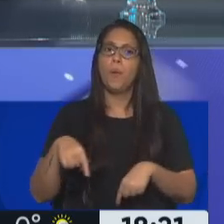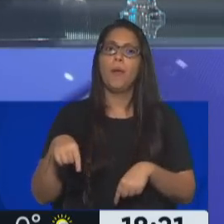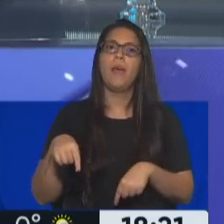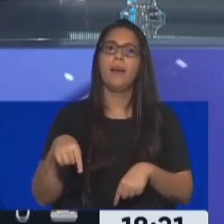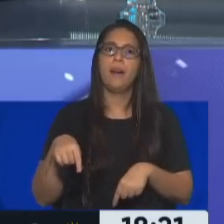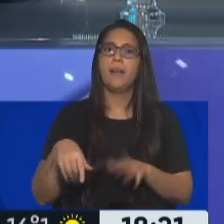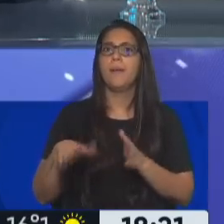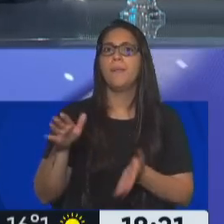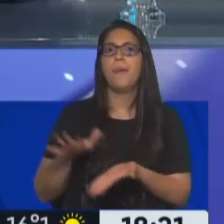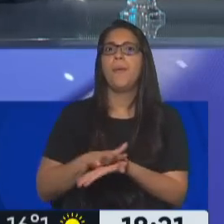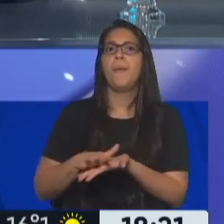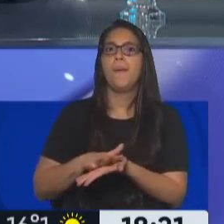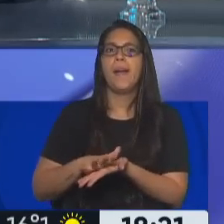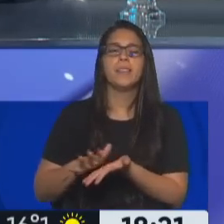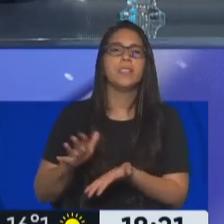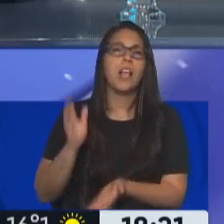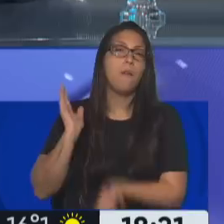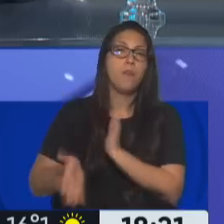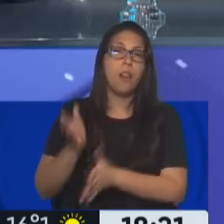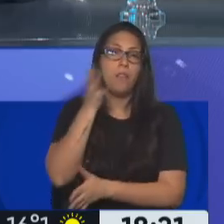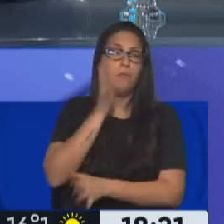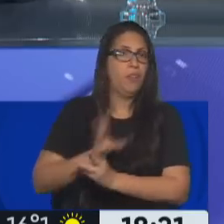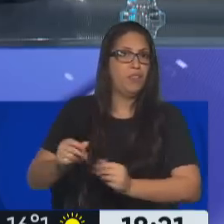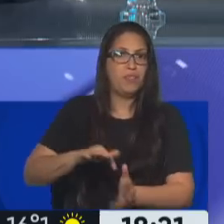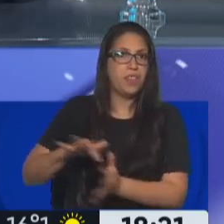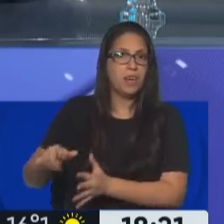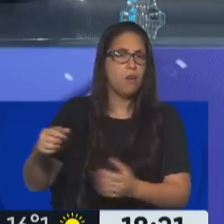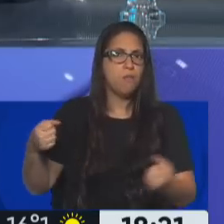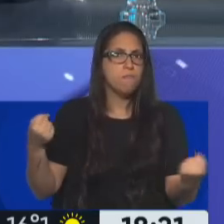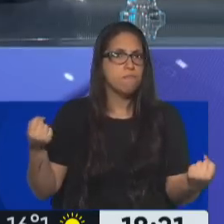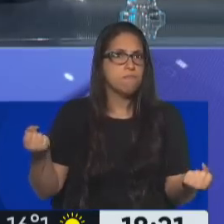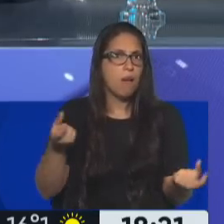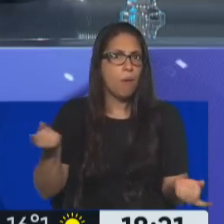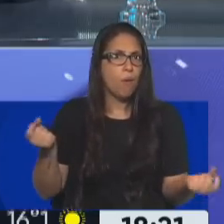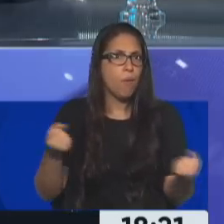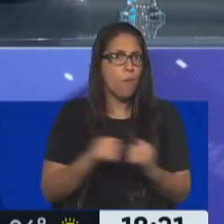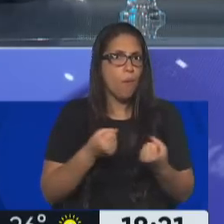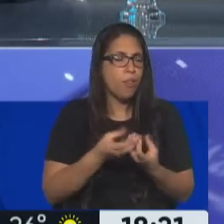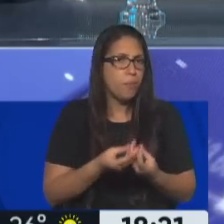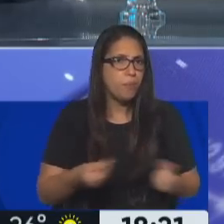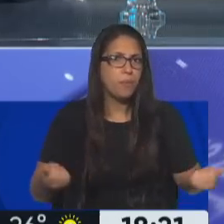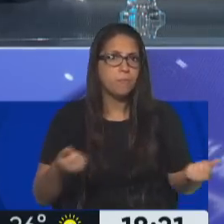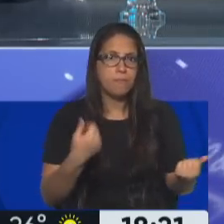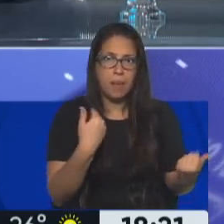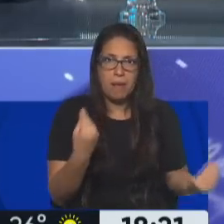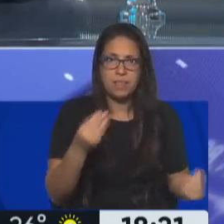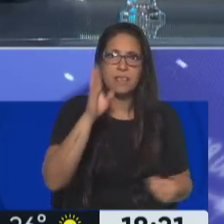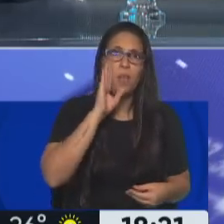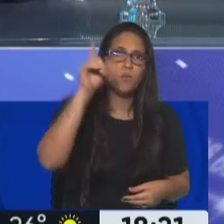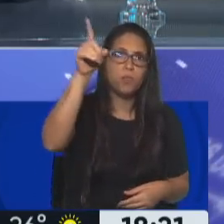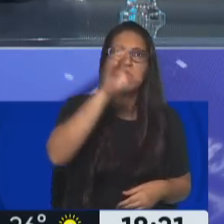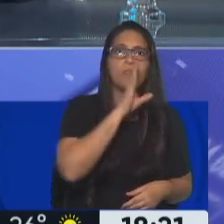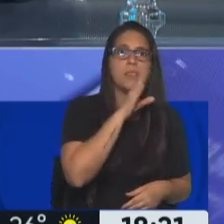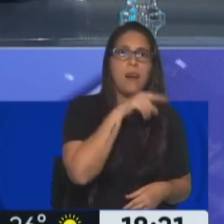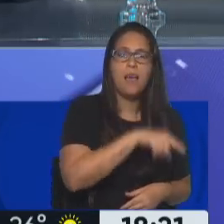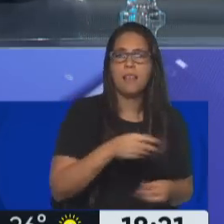más que ver o vínculo con Al-Qaeda, eso, me parece que hay actores jugando que podrían llegar a jugar muy fuerte, como son Estados Unidos e